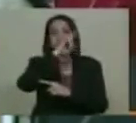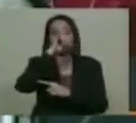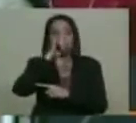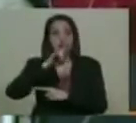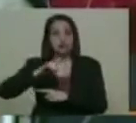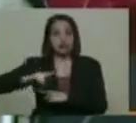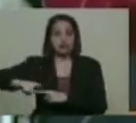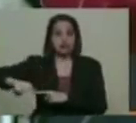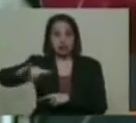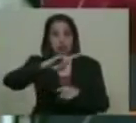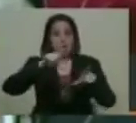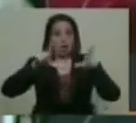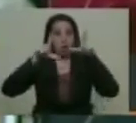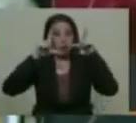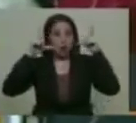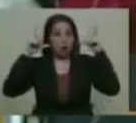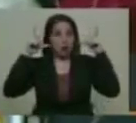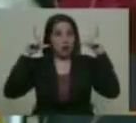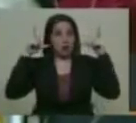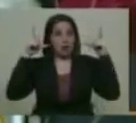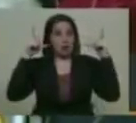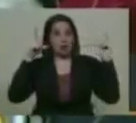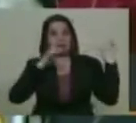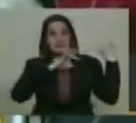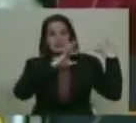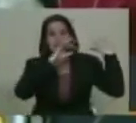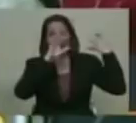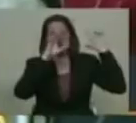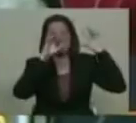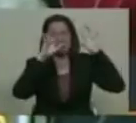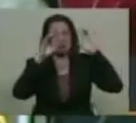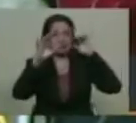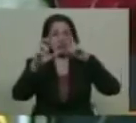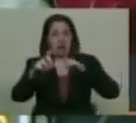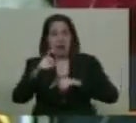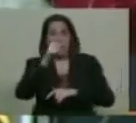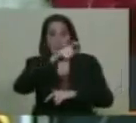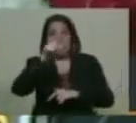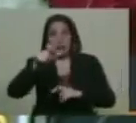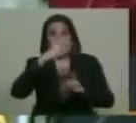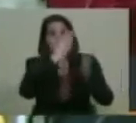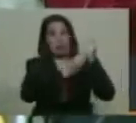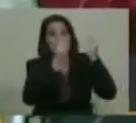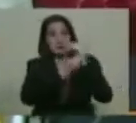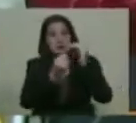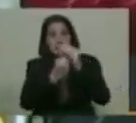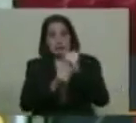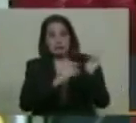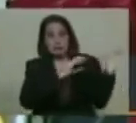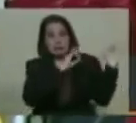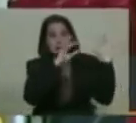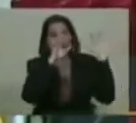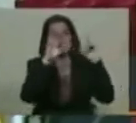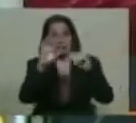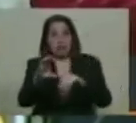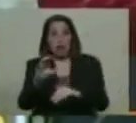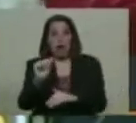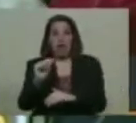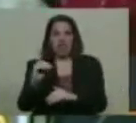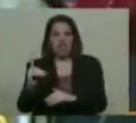de Maiquetía a miles de exiliados, a los adecos, a